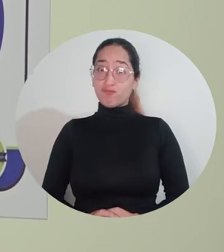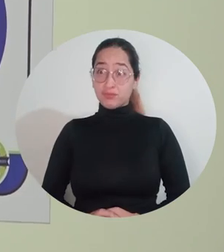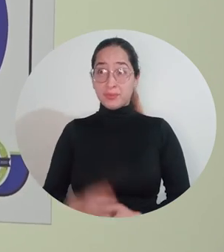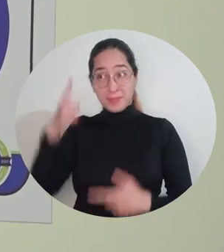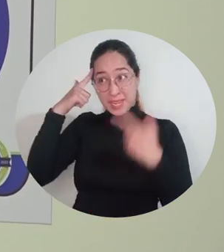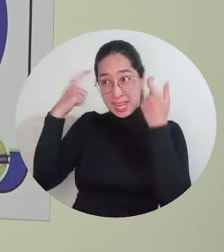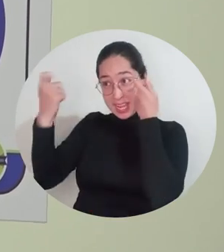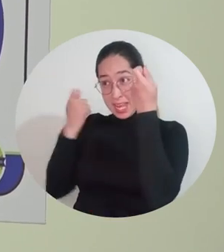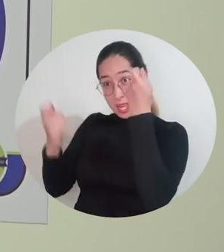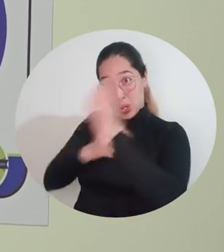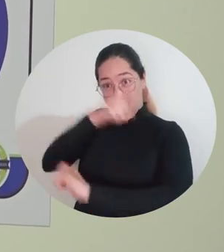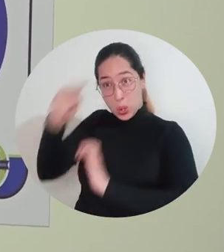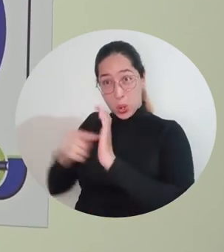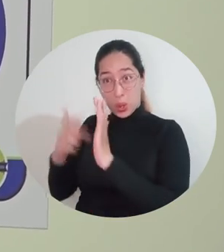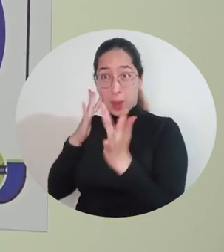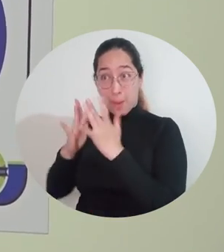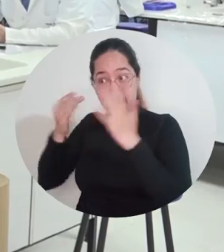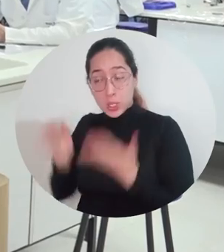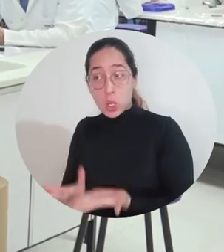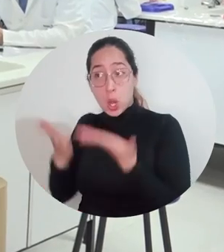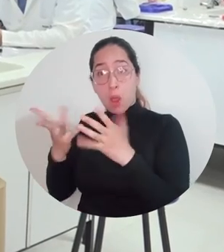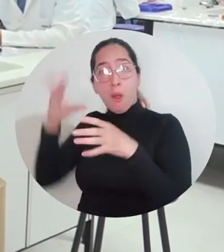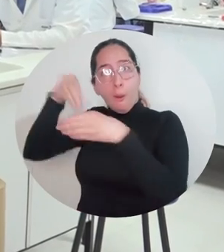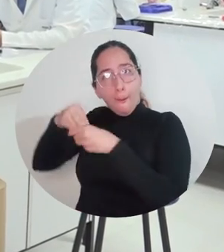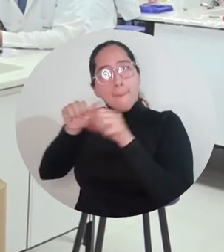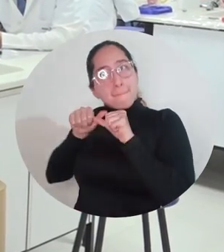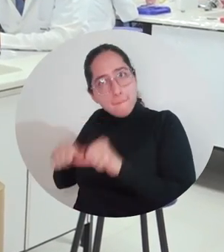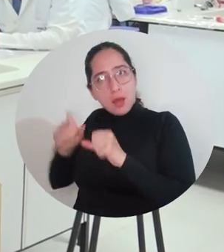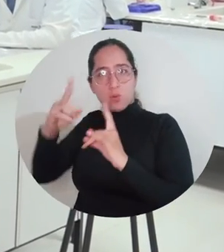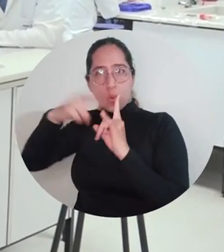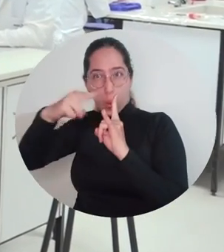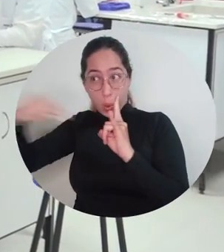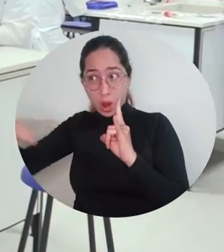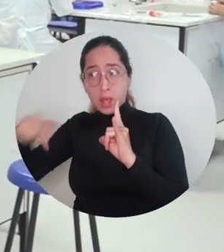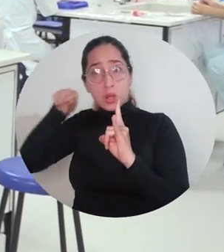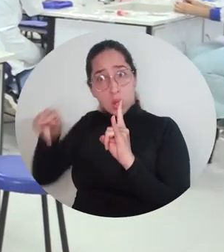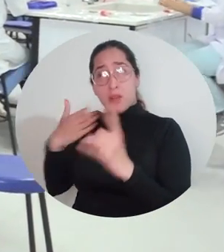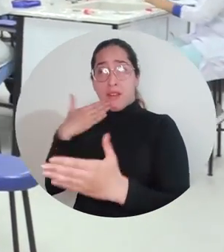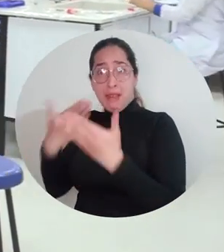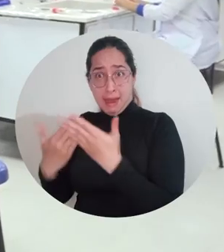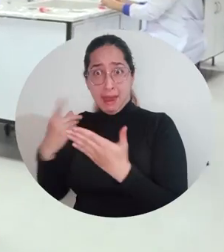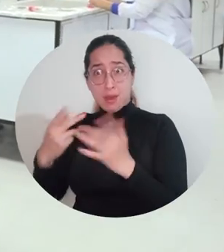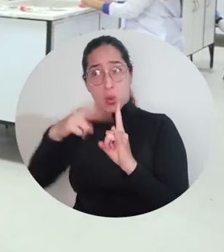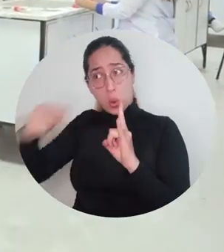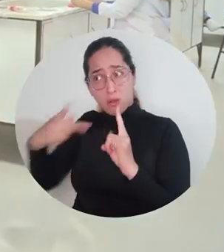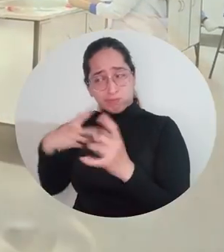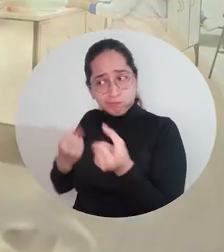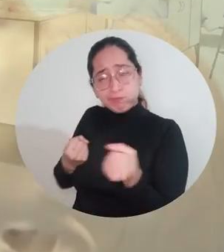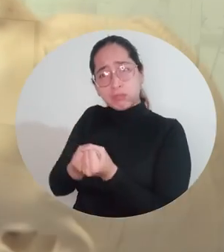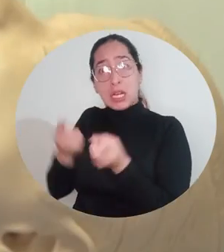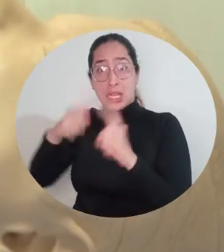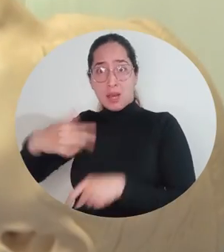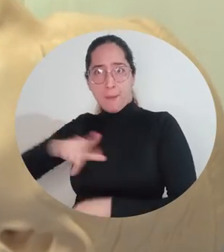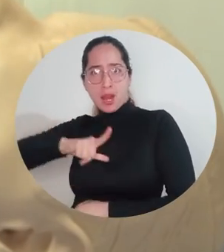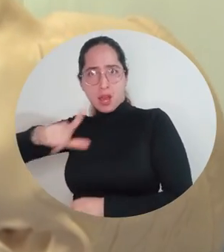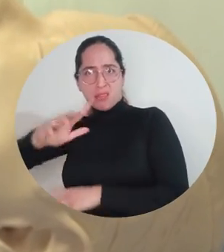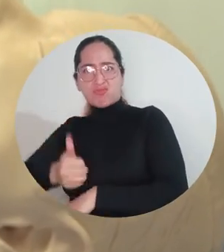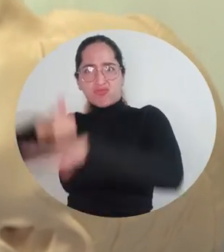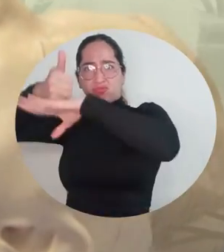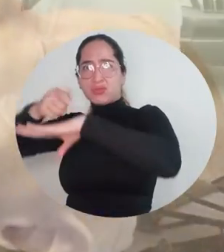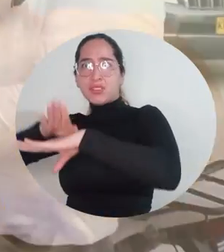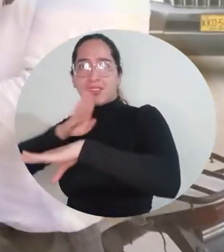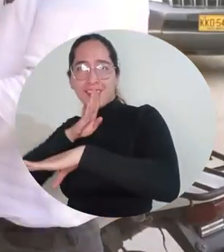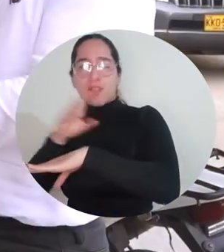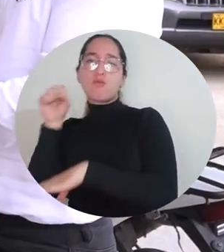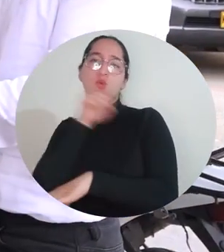Gracias a la Estrategia Integral de Bienestar para la Permanencia en Tiempos de Pandemia implementada por la Universidad del Magdalena, con el liderazgo del